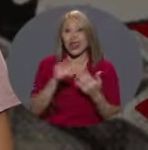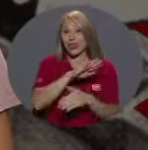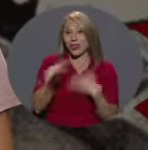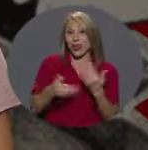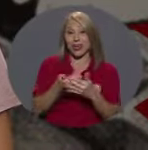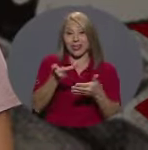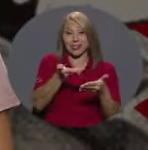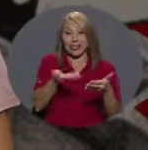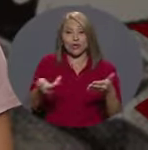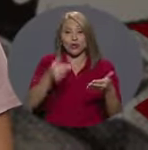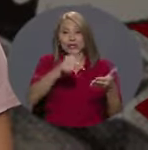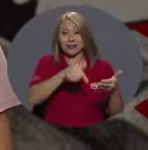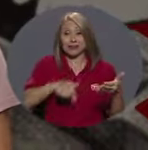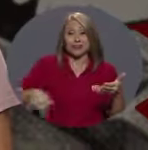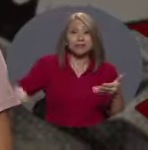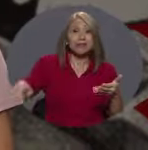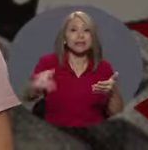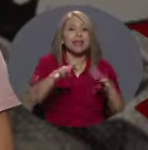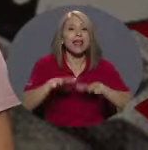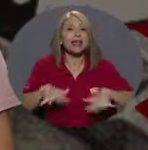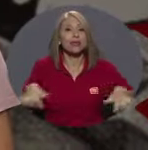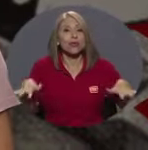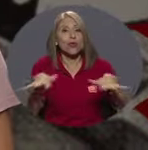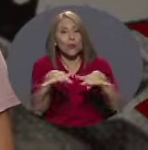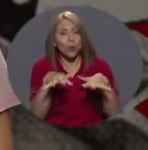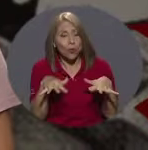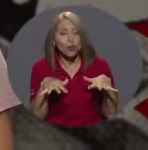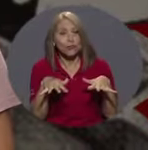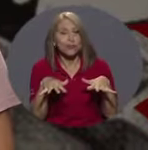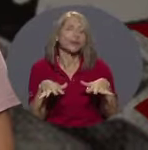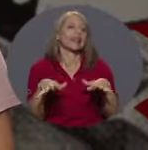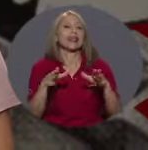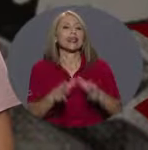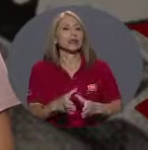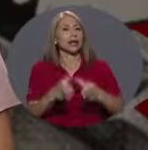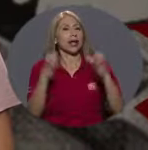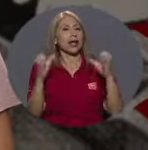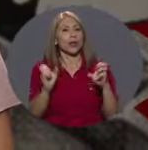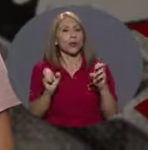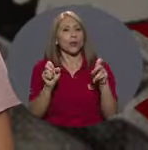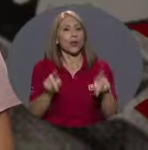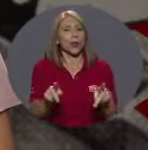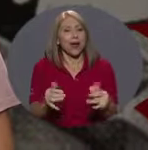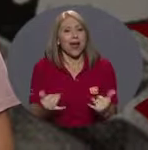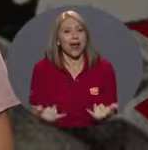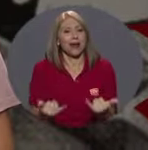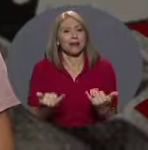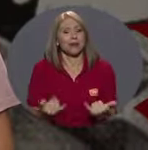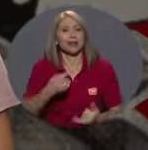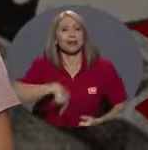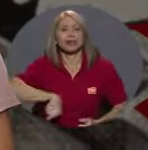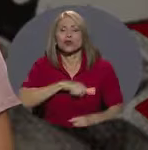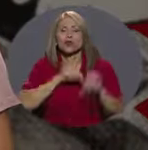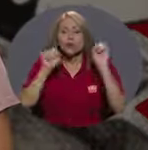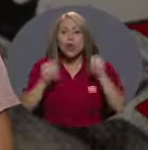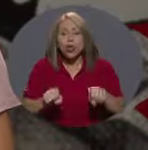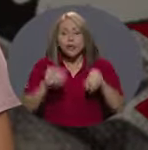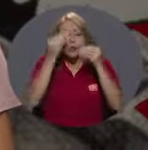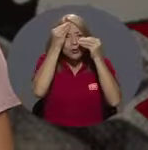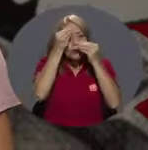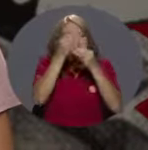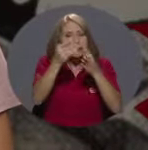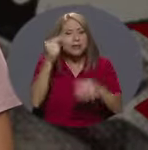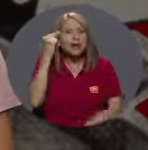Magali, son el entorno, ¿verdad? Al final. Entonces, yo creo que es una gran oportunidad que tenemos actualmente de